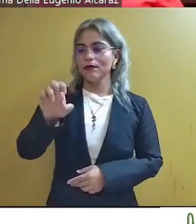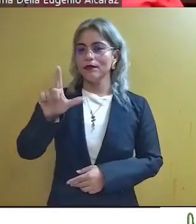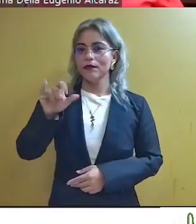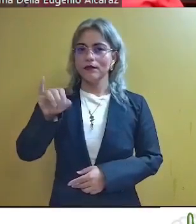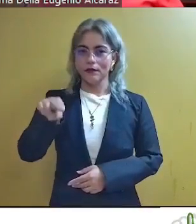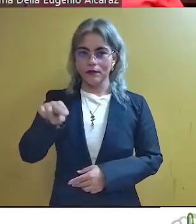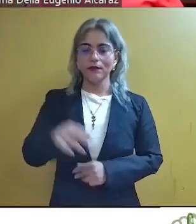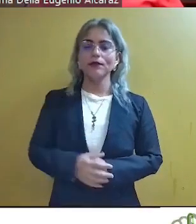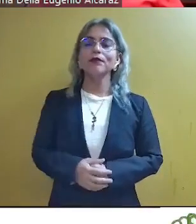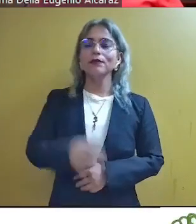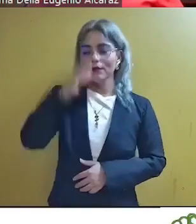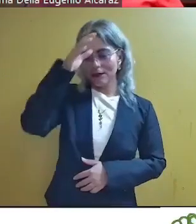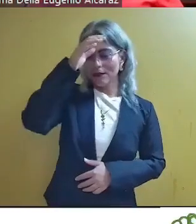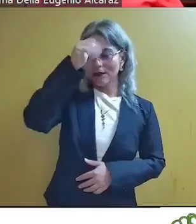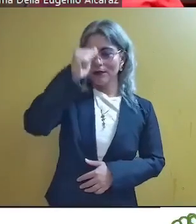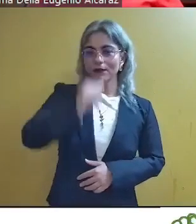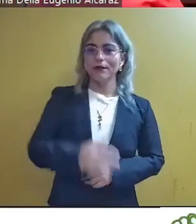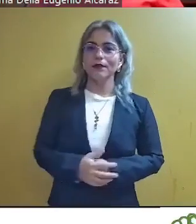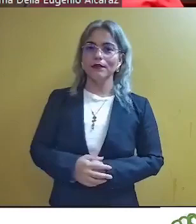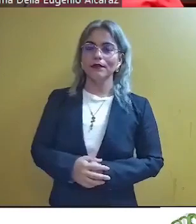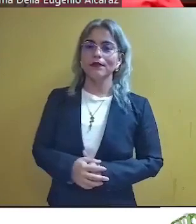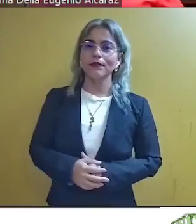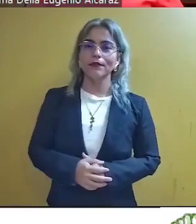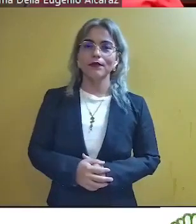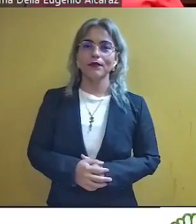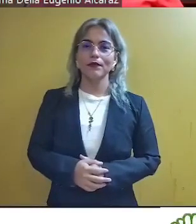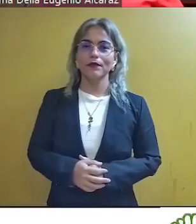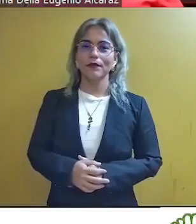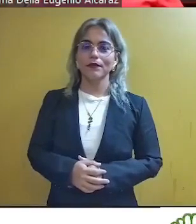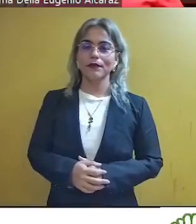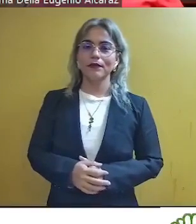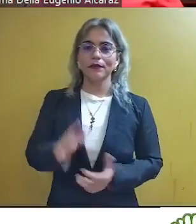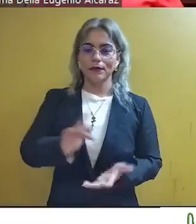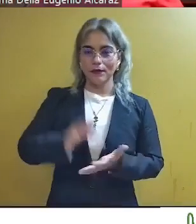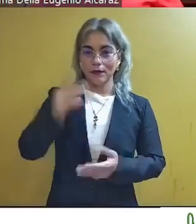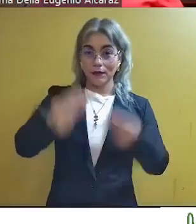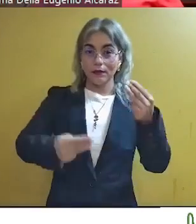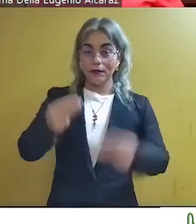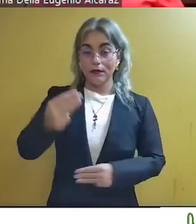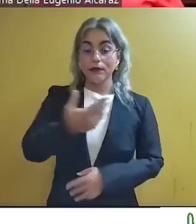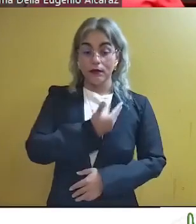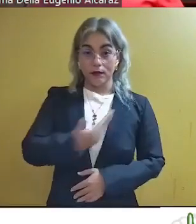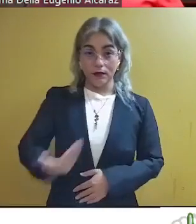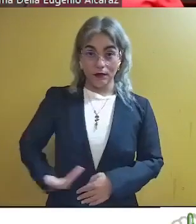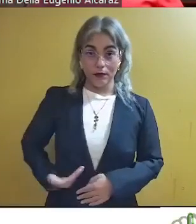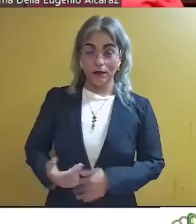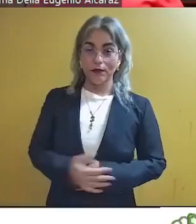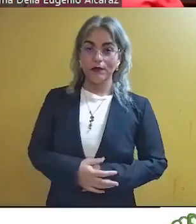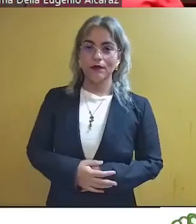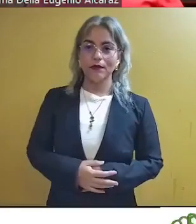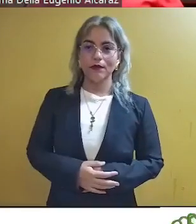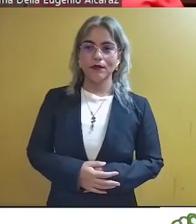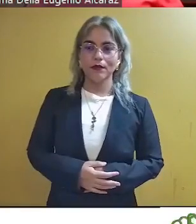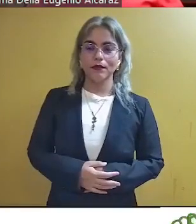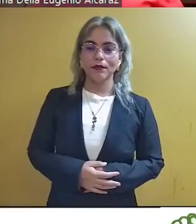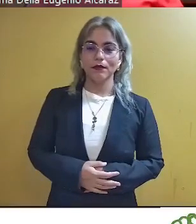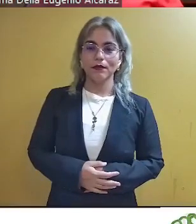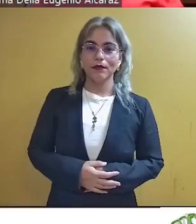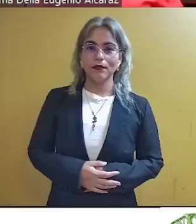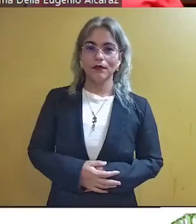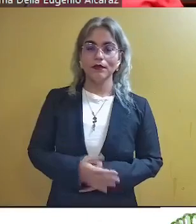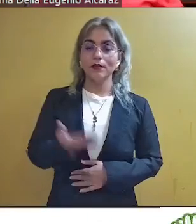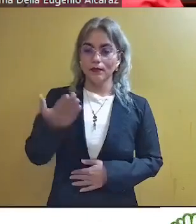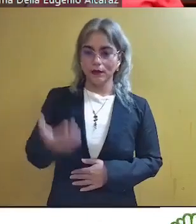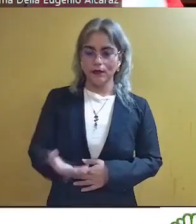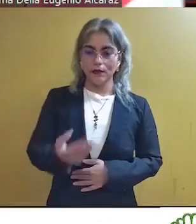Chinol. A favor del proyecto. Gracias, magistrada. Magistrada presidenta. Magistradas, magistrado, el proyecto de acuerdo